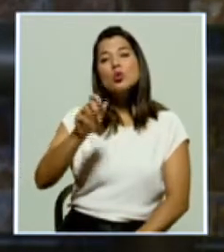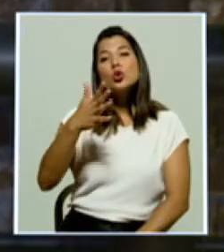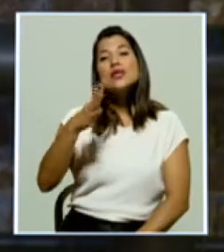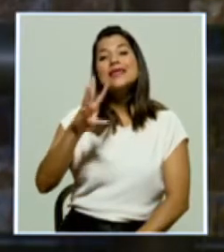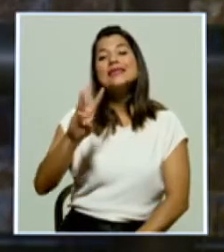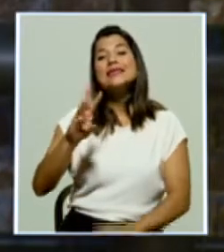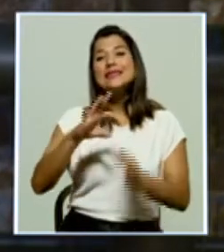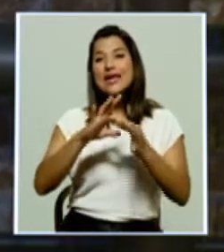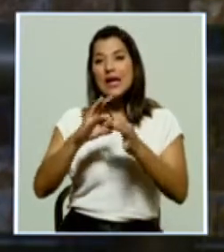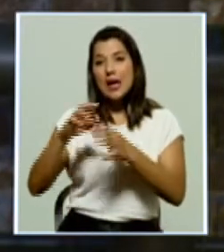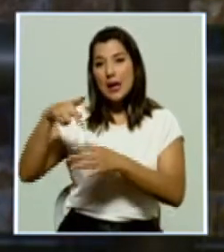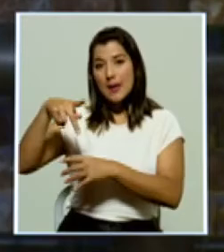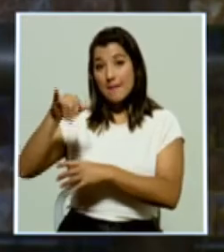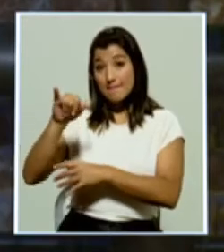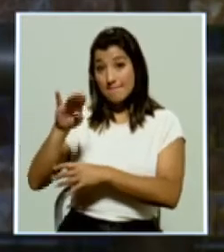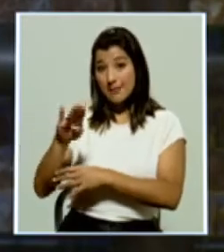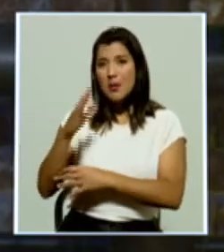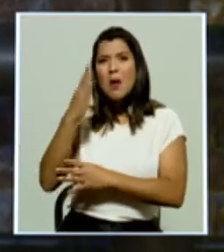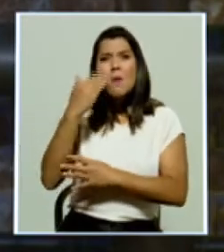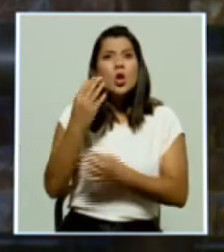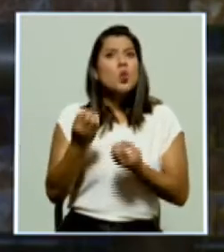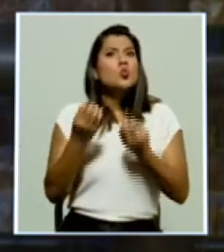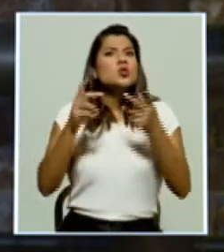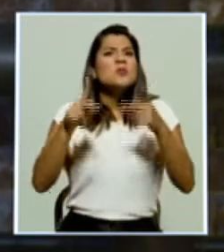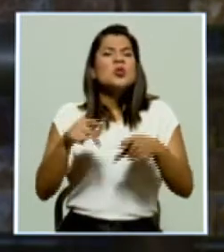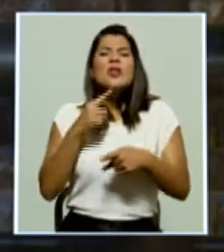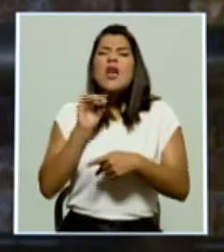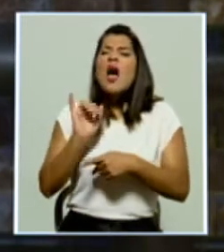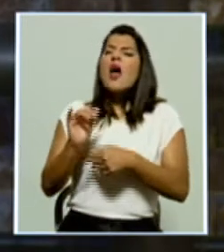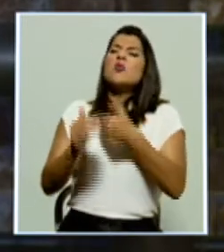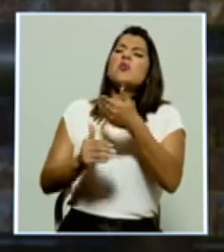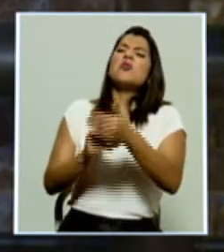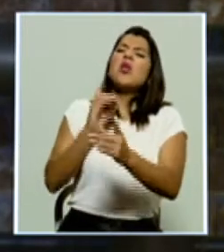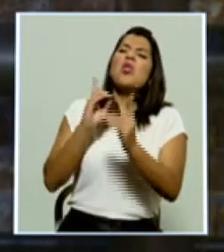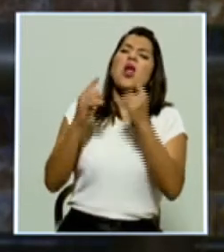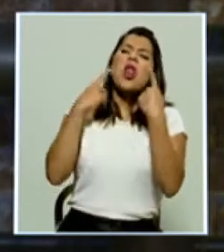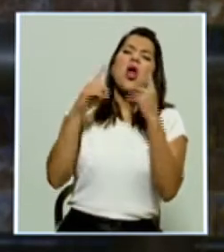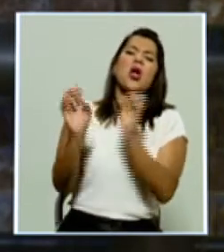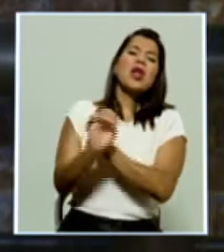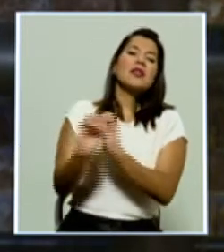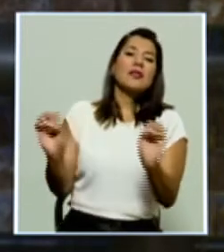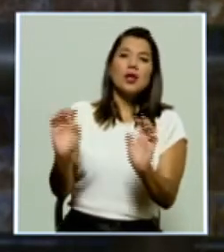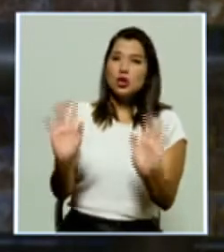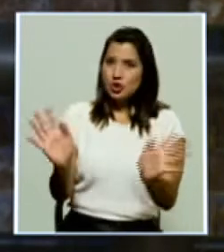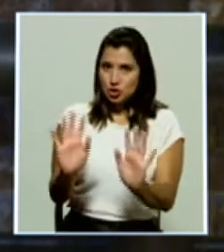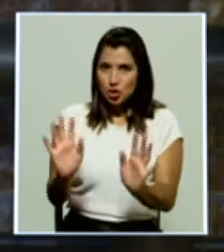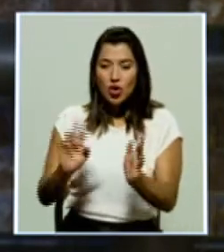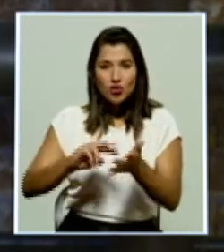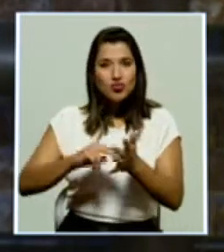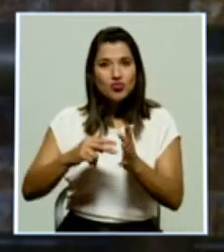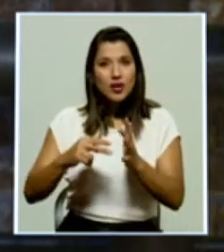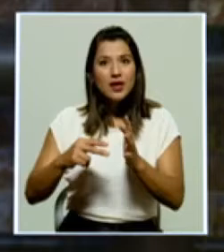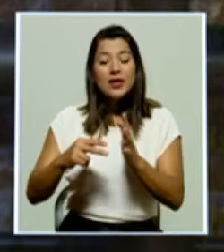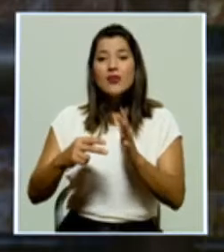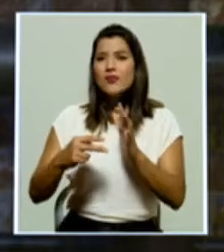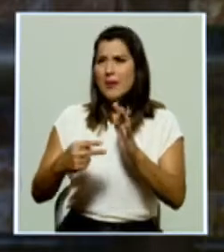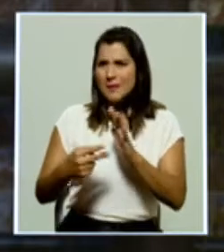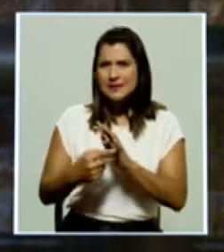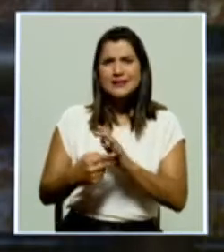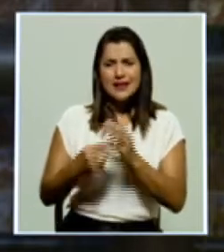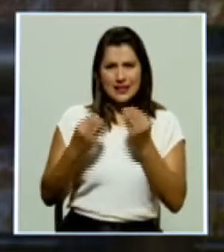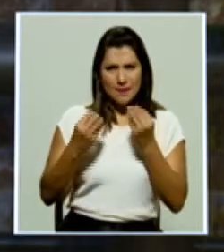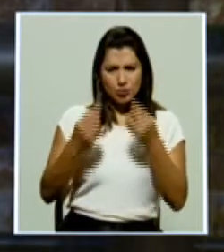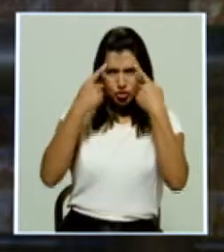dicen que esta mesa no ha logrado nada, tanto en ingresos, tanto en eficacia, tanto